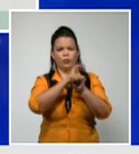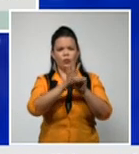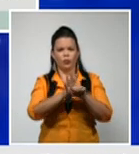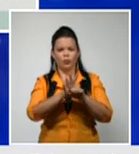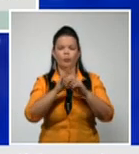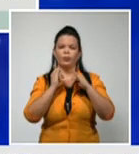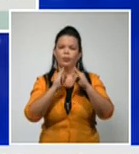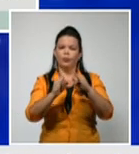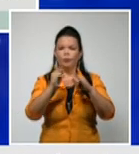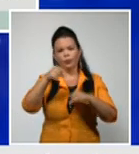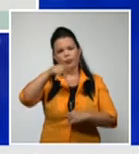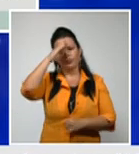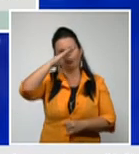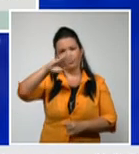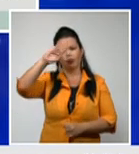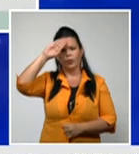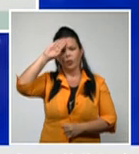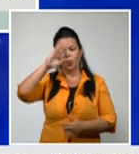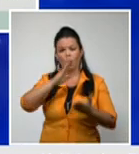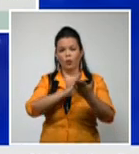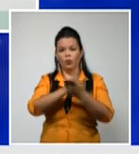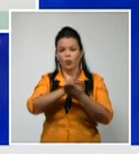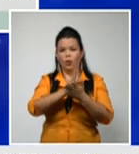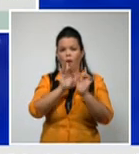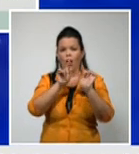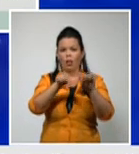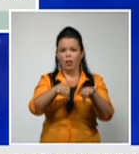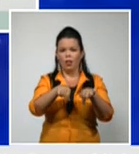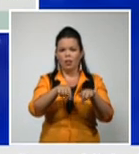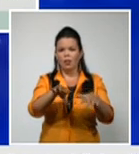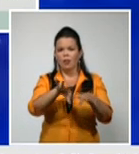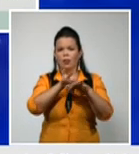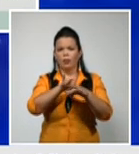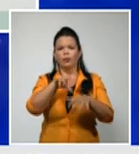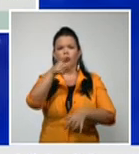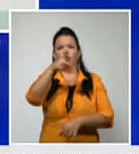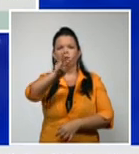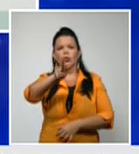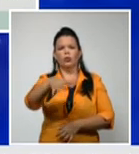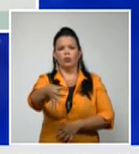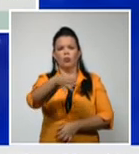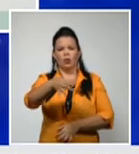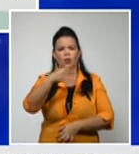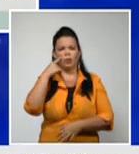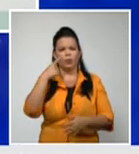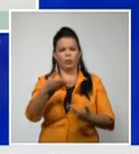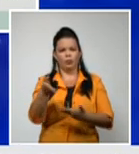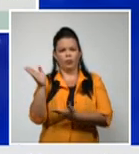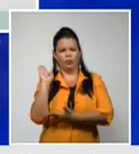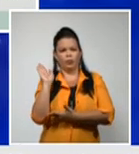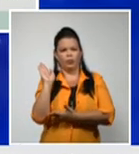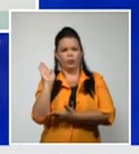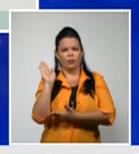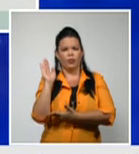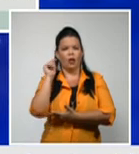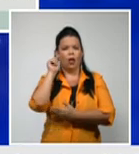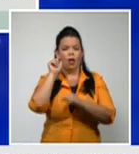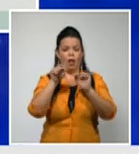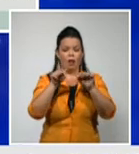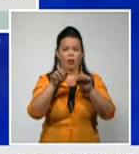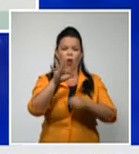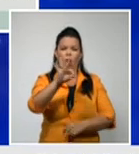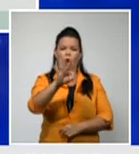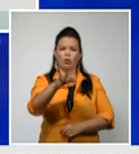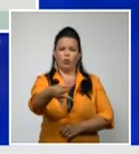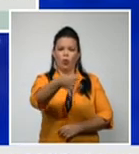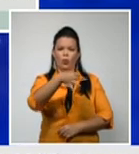diagnosticados en Cuba en 12 municipios, que ahí lo tienen, de los cuales 8 pertenecen